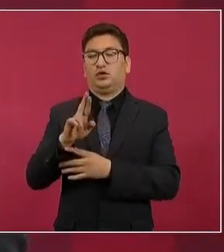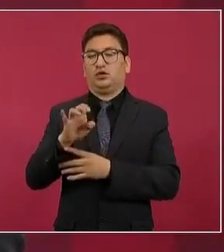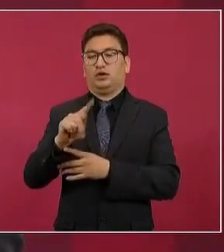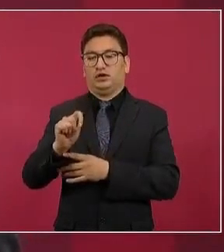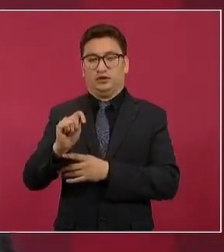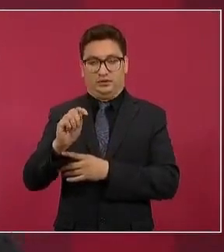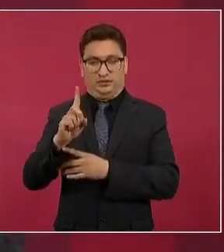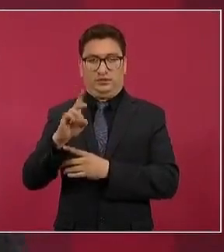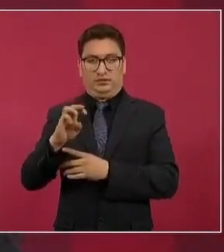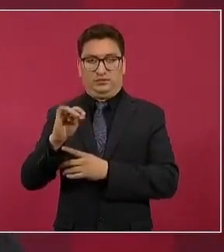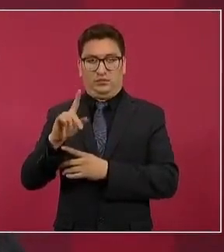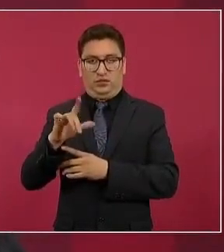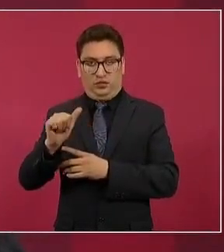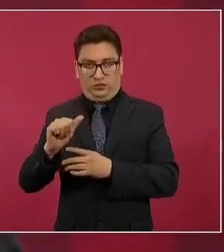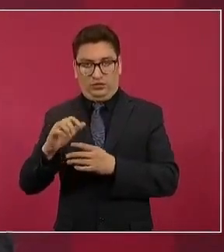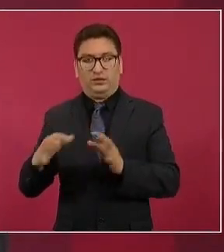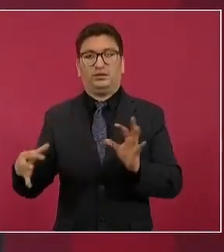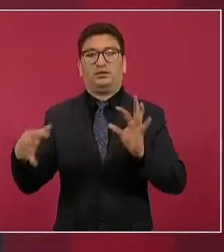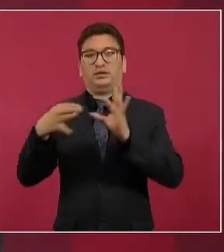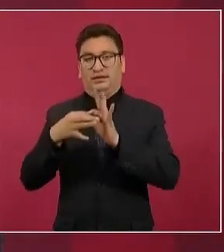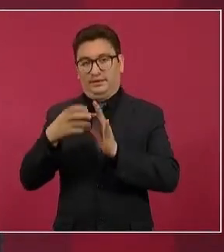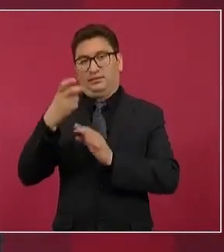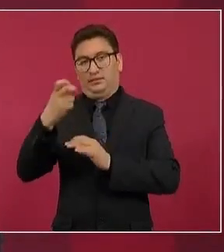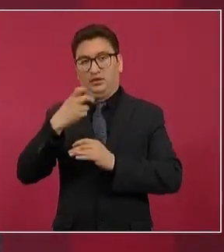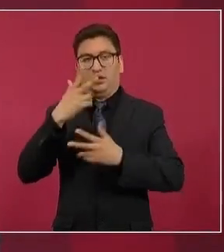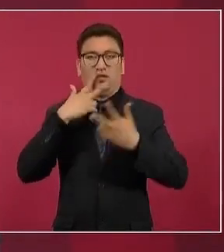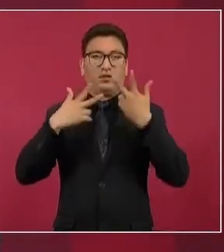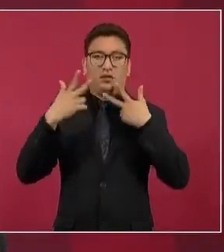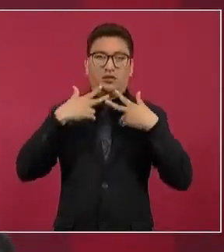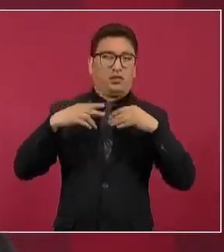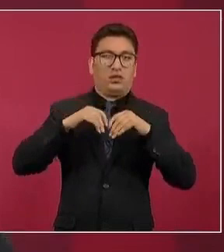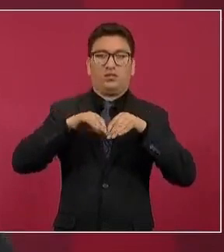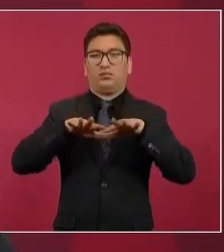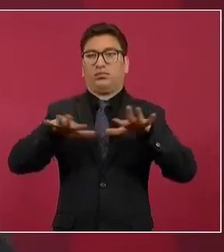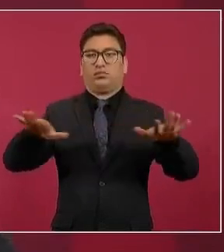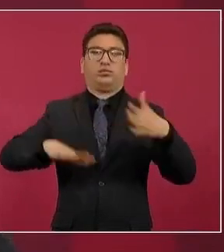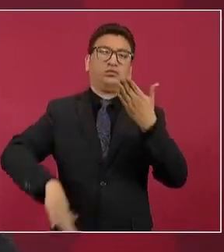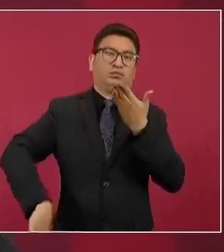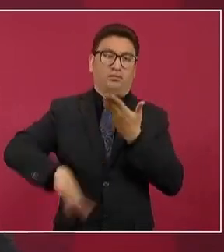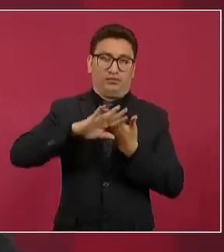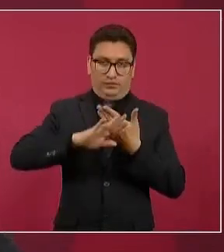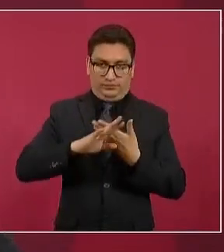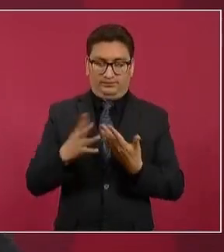Y Loret de Mola está vinculado con los escándalos en contra nuestra.